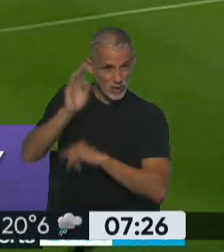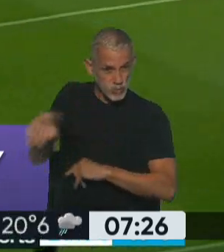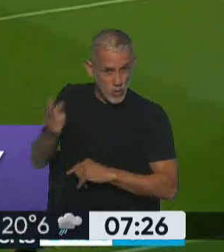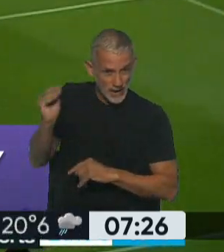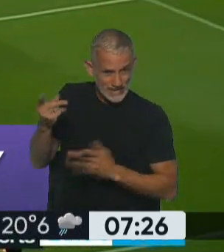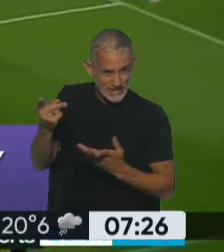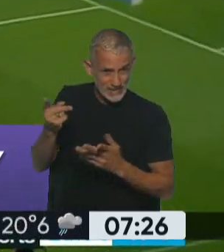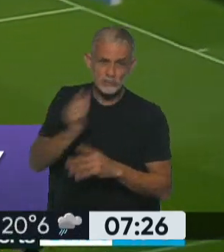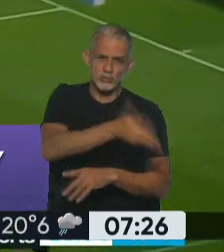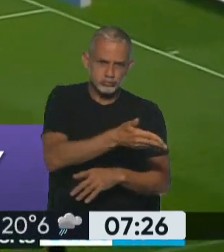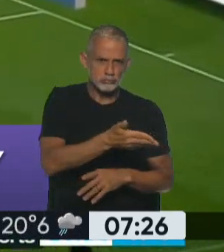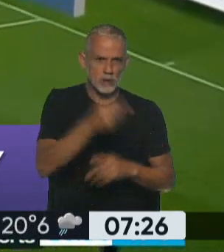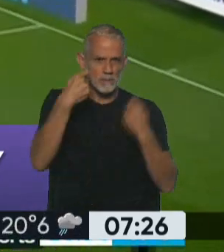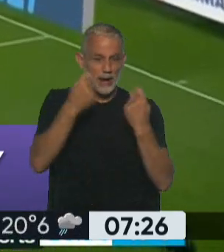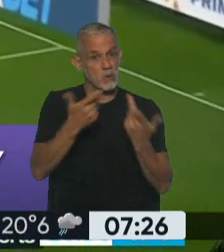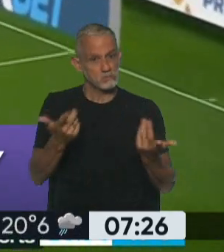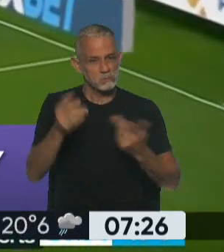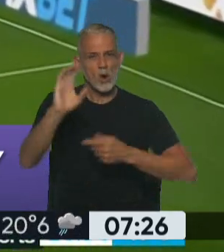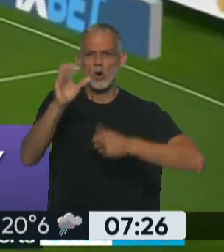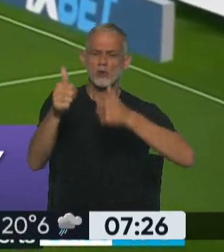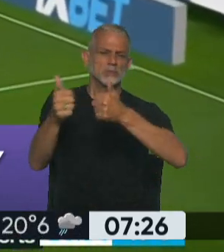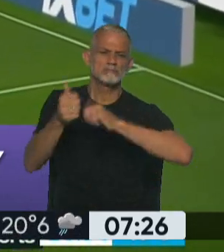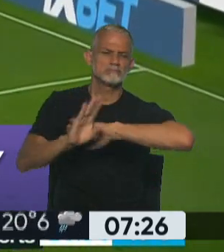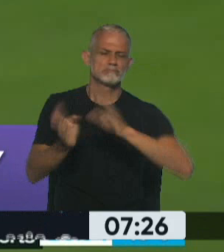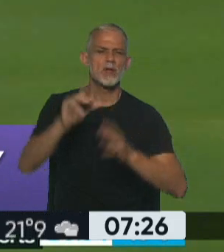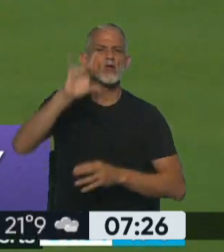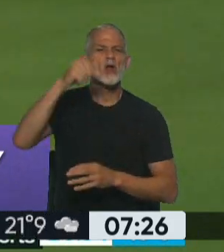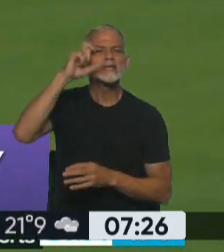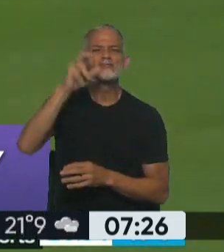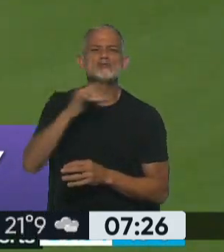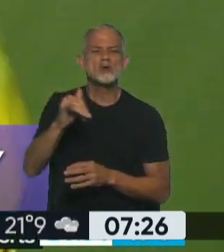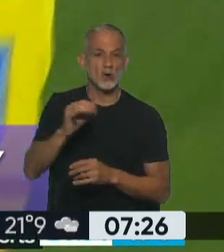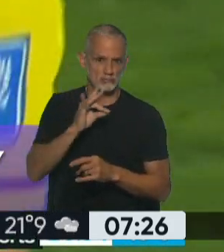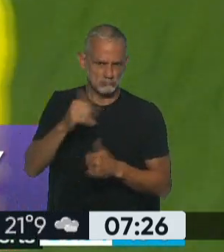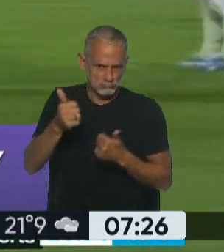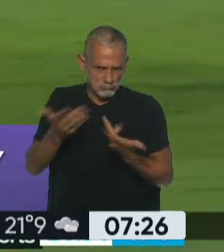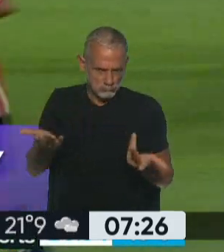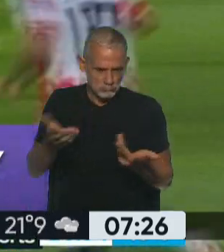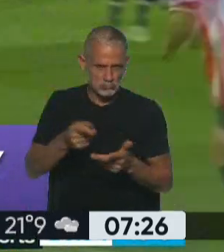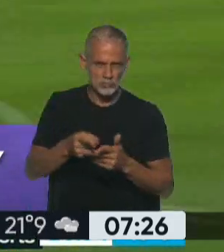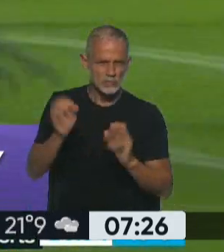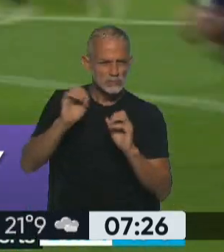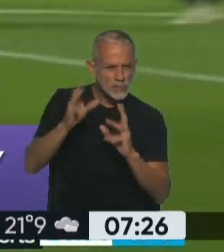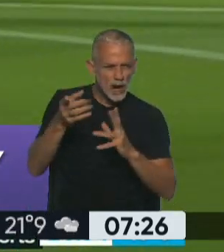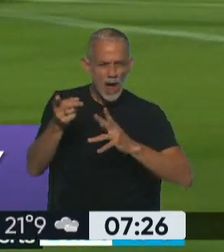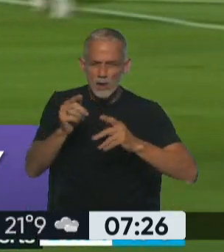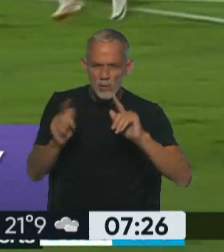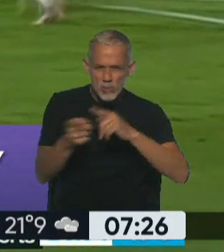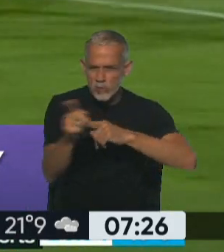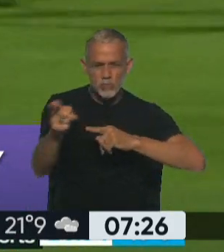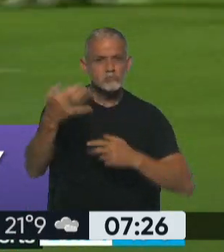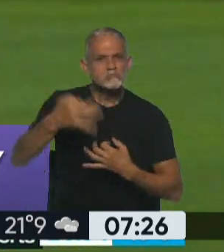que campañón de los dirigidos por Néstor Lorenzo, que tuvieron además situaciones clarísimas de gol